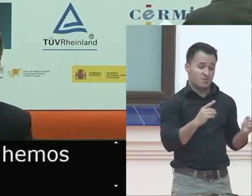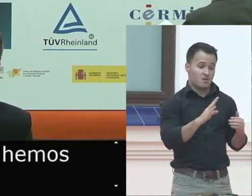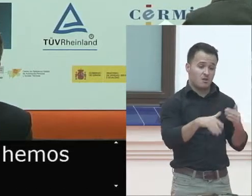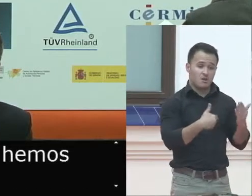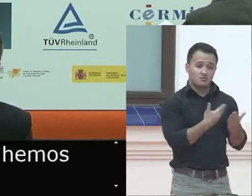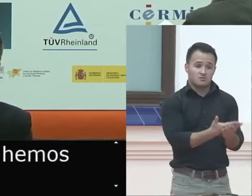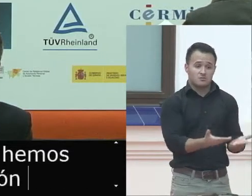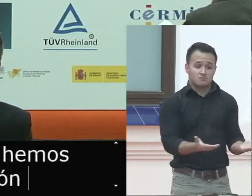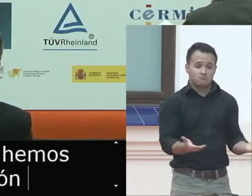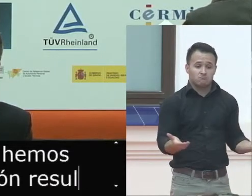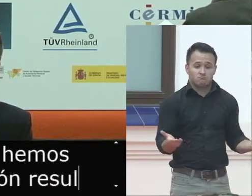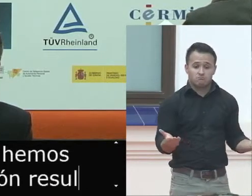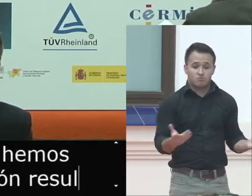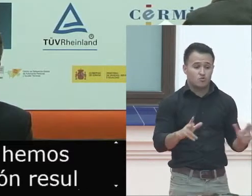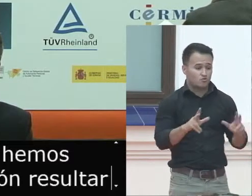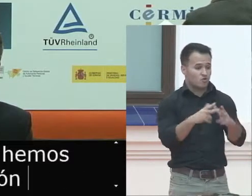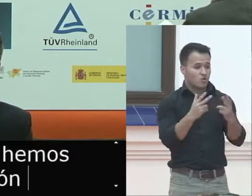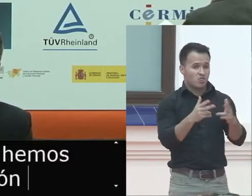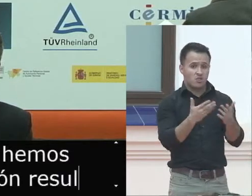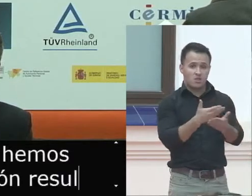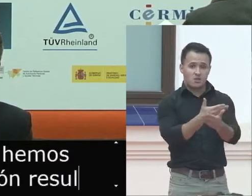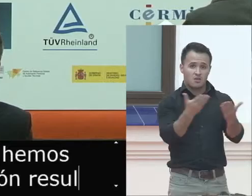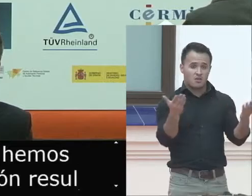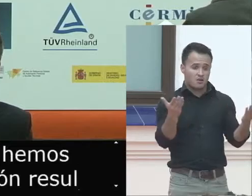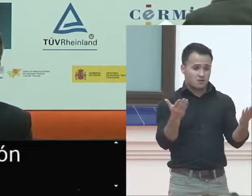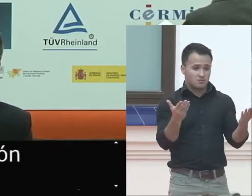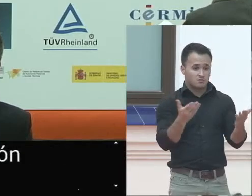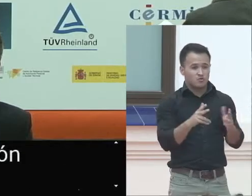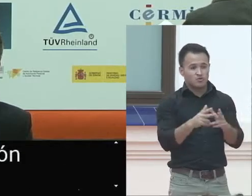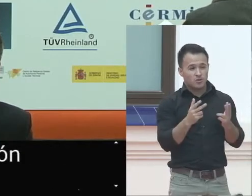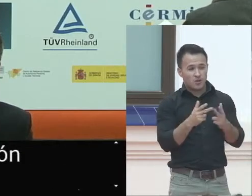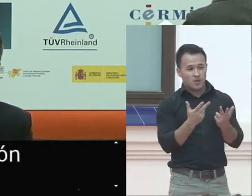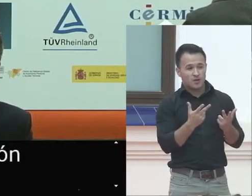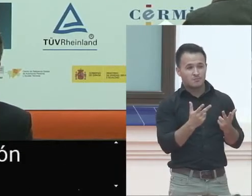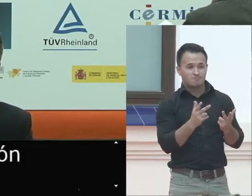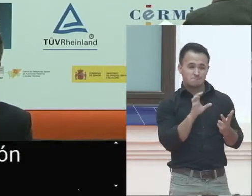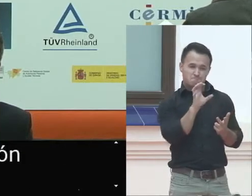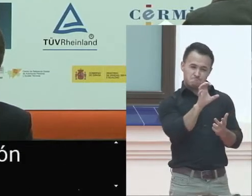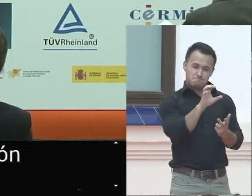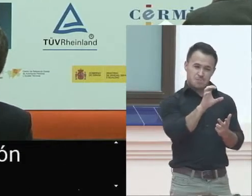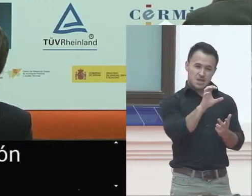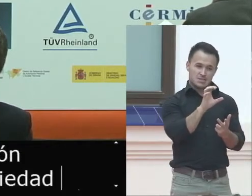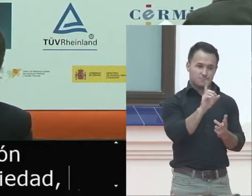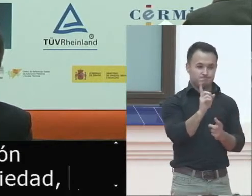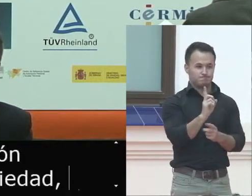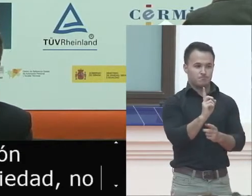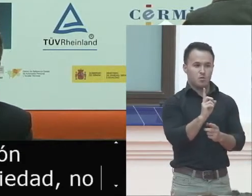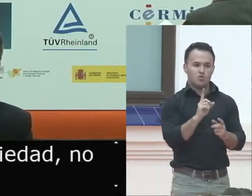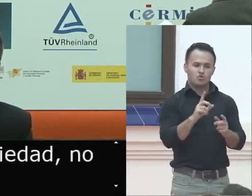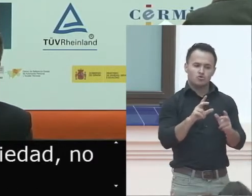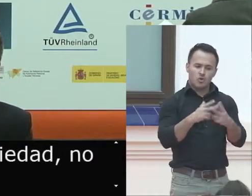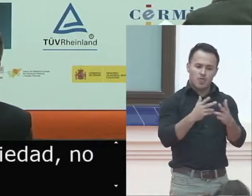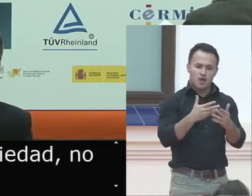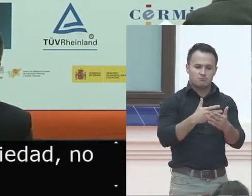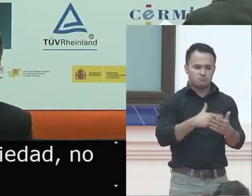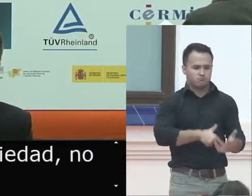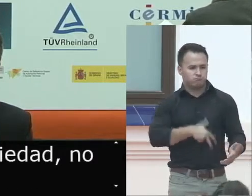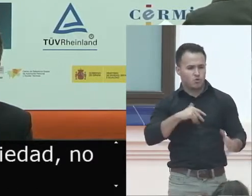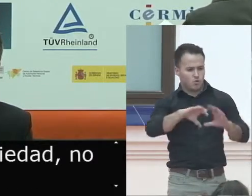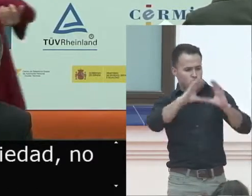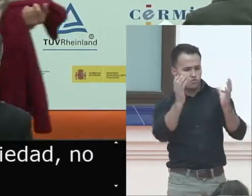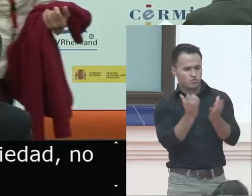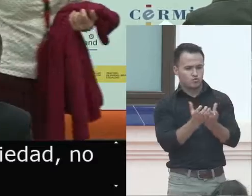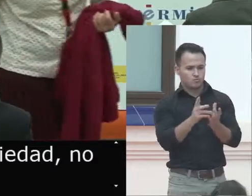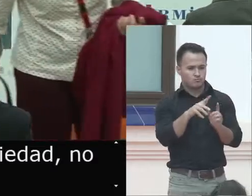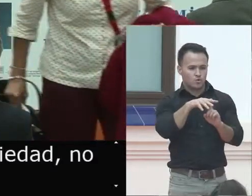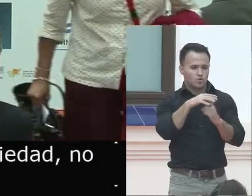en una sociedad, no solamente una sociedad particular de un país, sino una sociedad globalizada en un